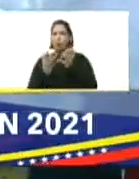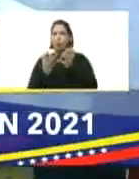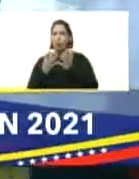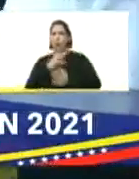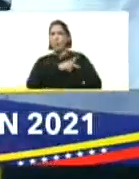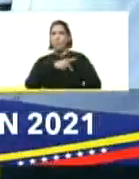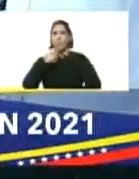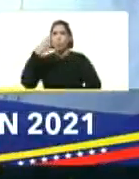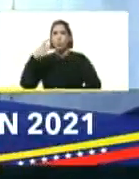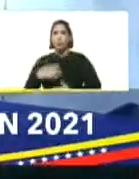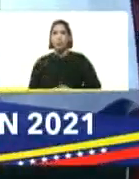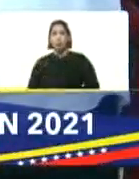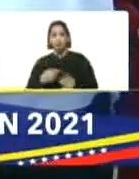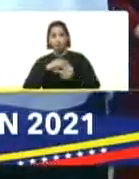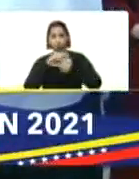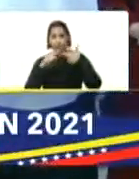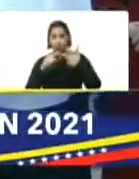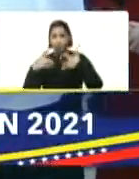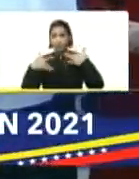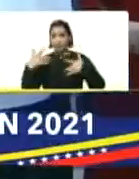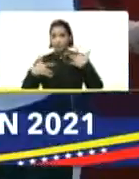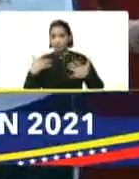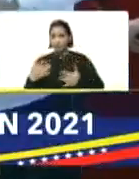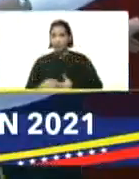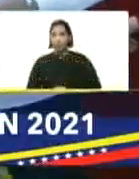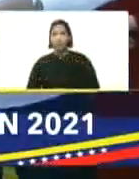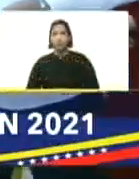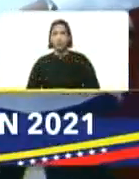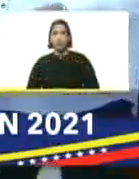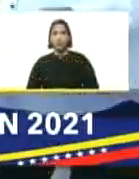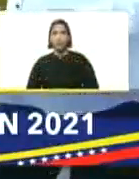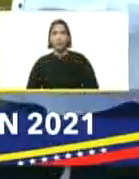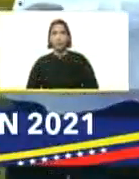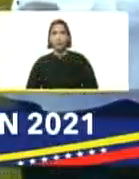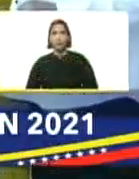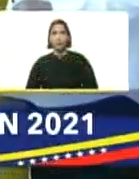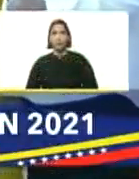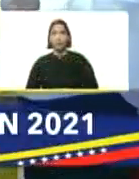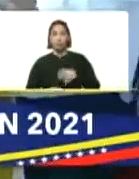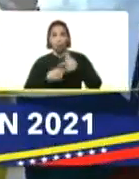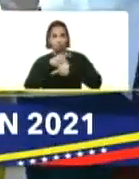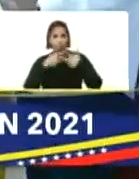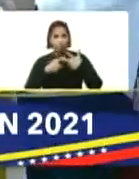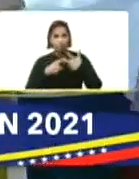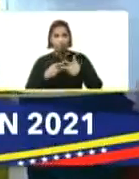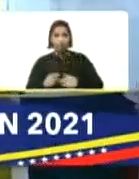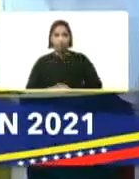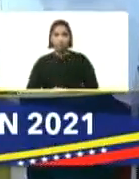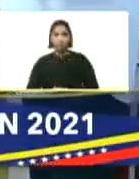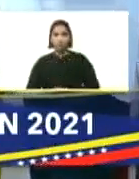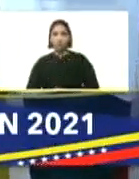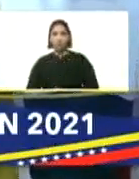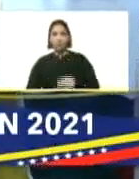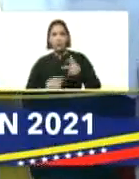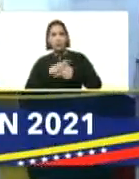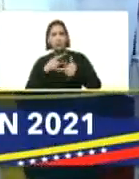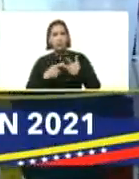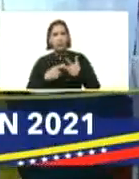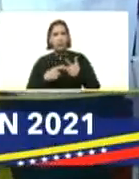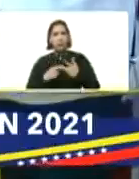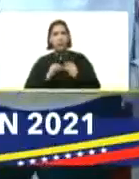Poesía. De la Poesía, tres eventos, tres en uno, lo llaman, tres en uno. El tres en uno